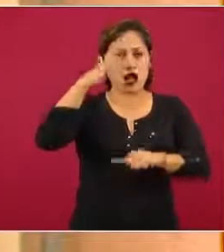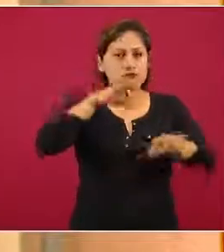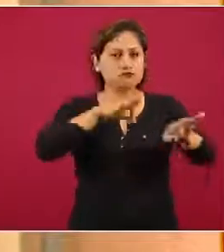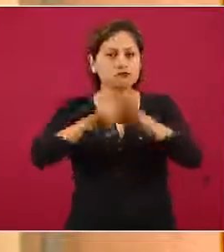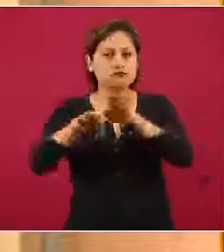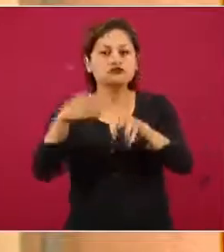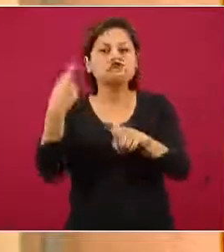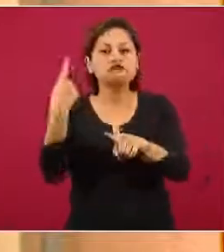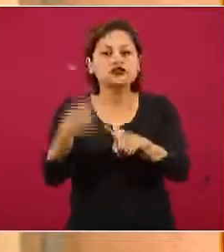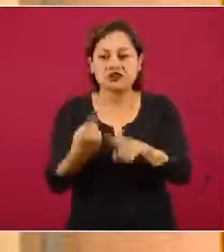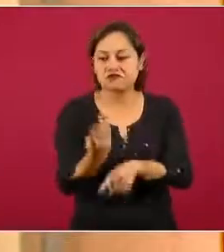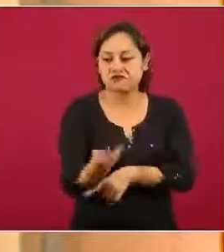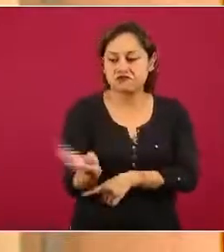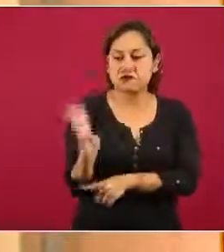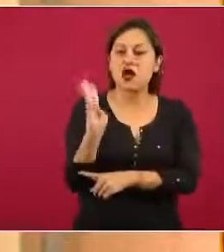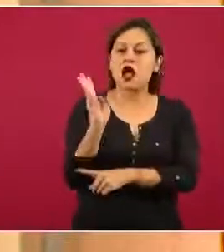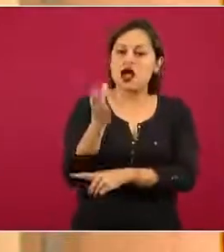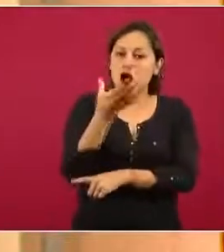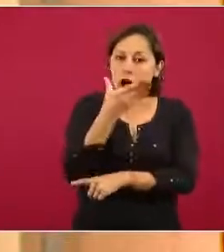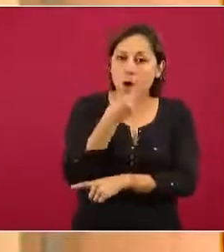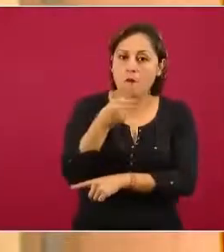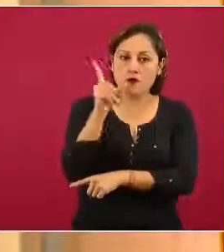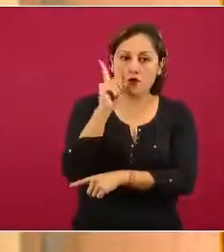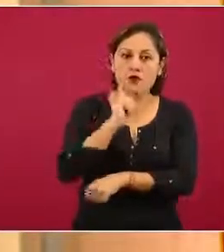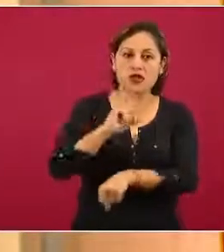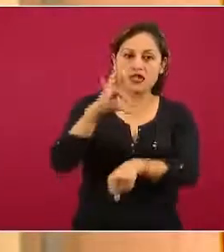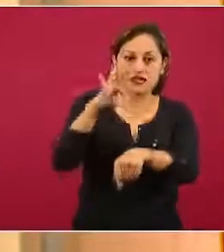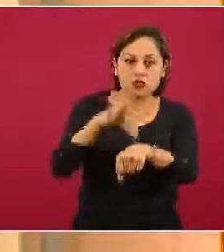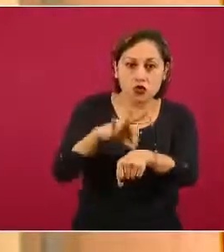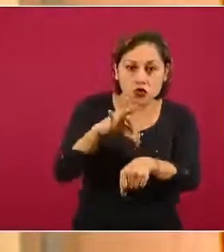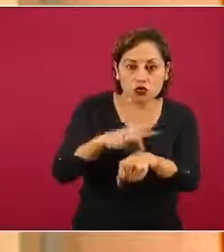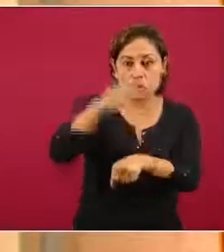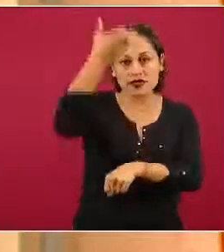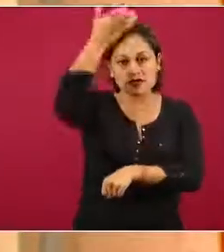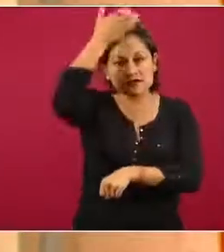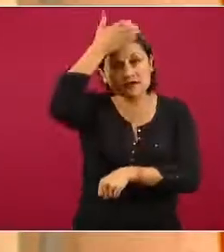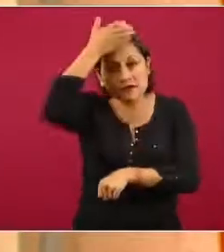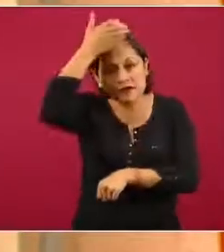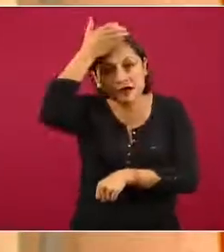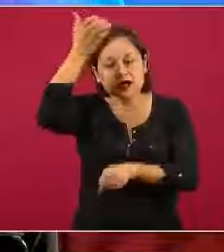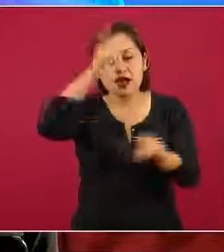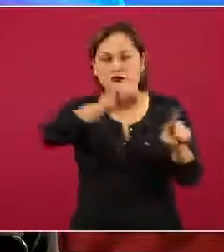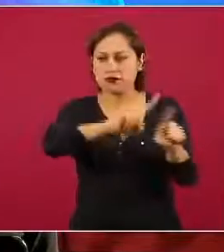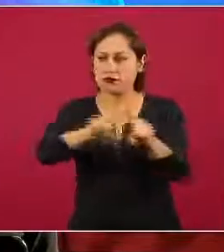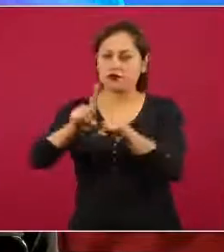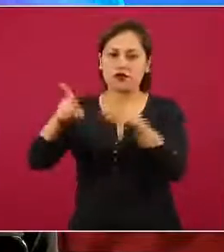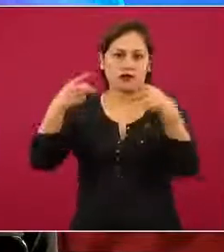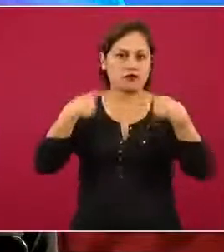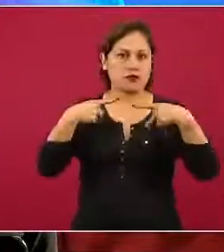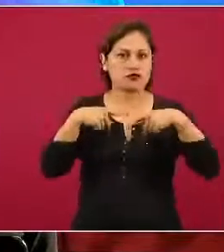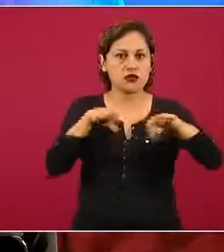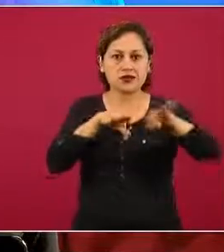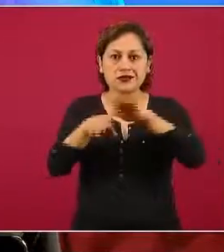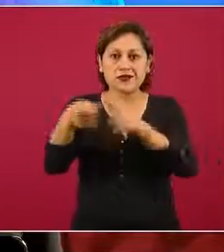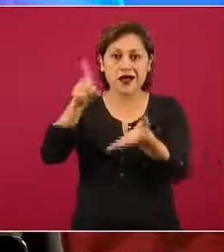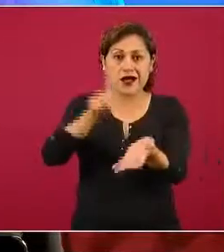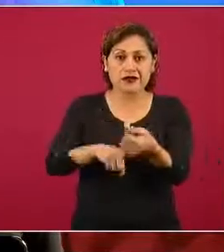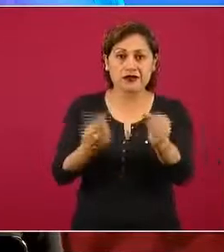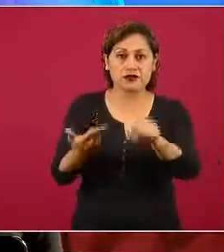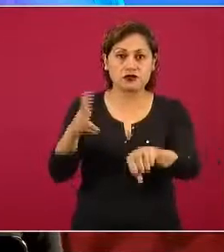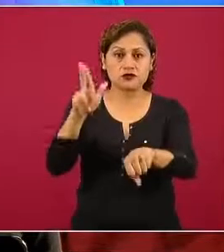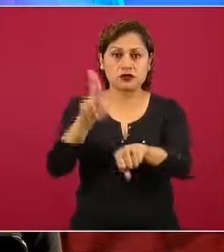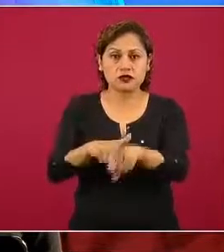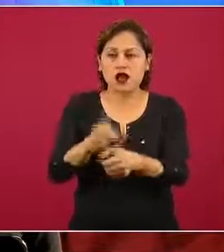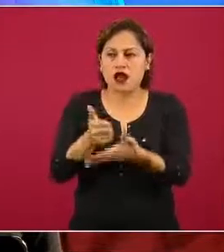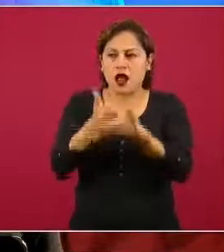las médicas, los médicos, el personal de enfermería, el personal que apoya en la parte de